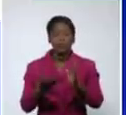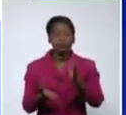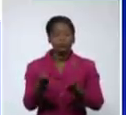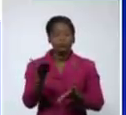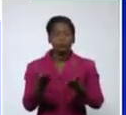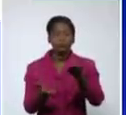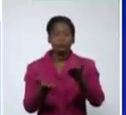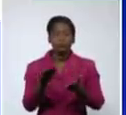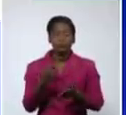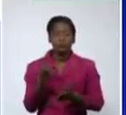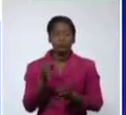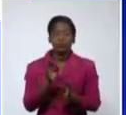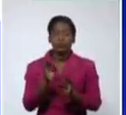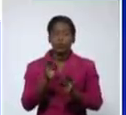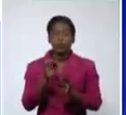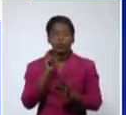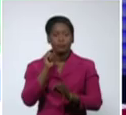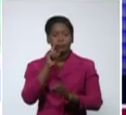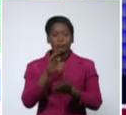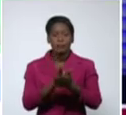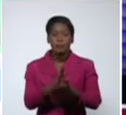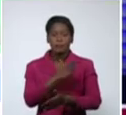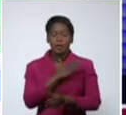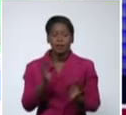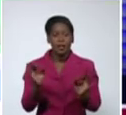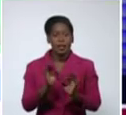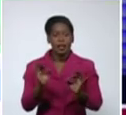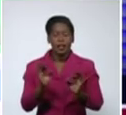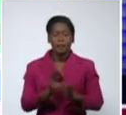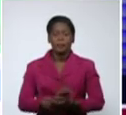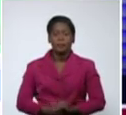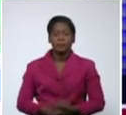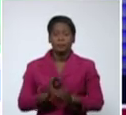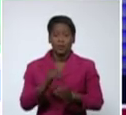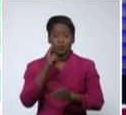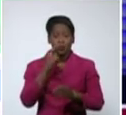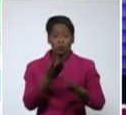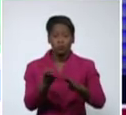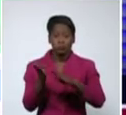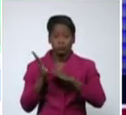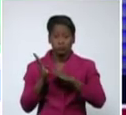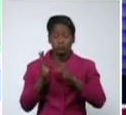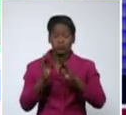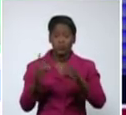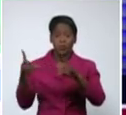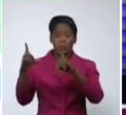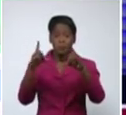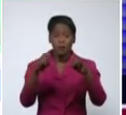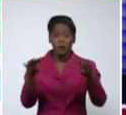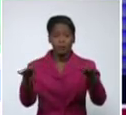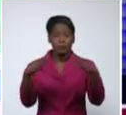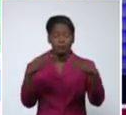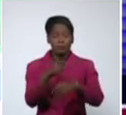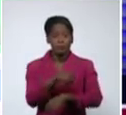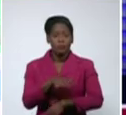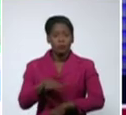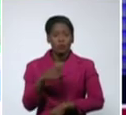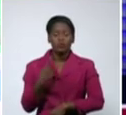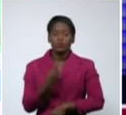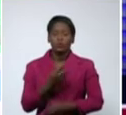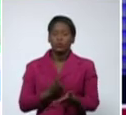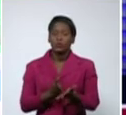terminado. Como ves, Pepe, y todas las personas que nos escuchan, seguimos trabajando,